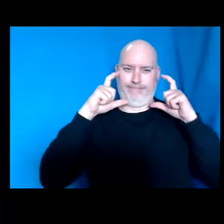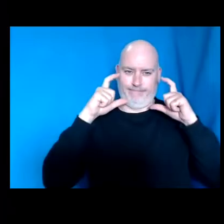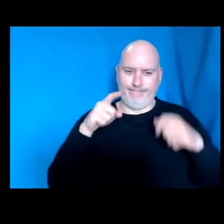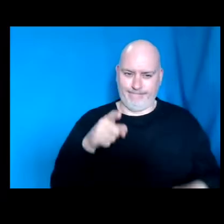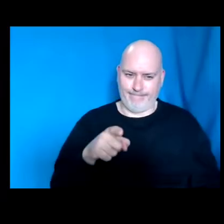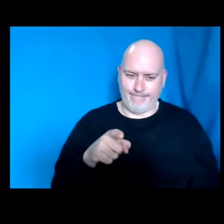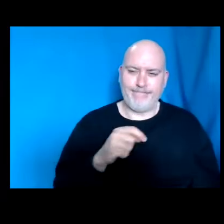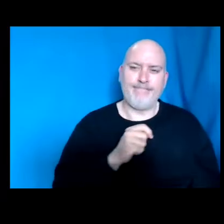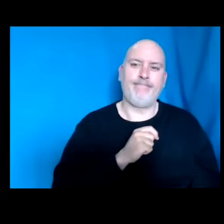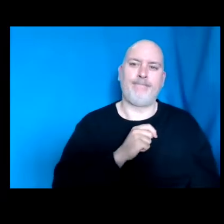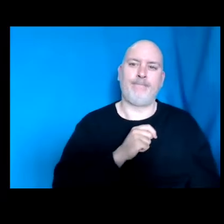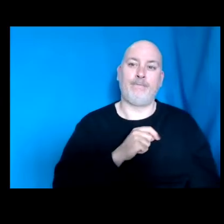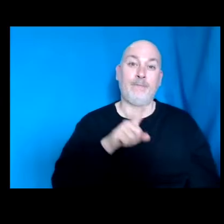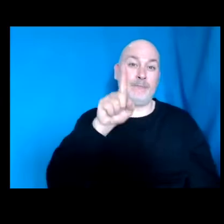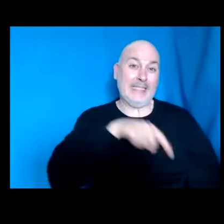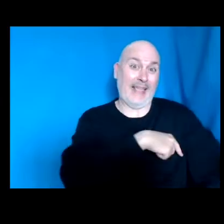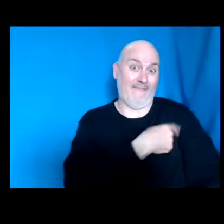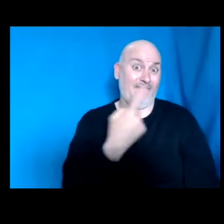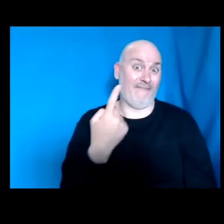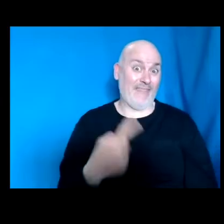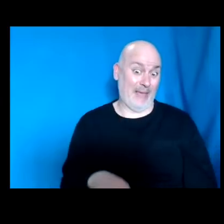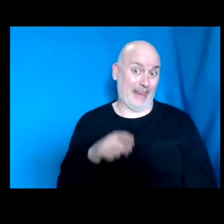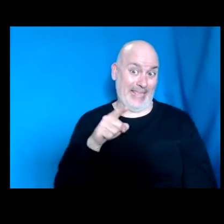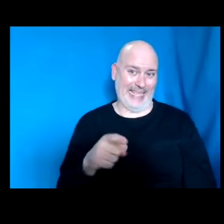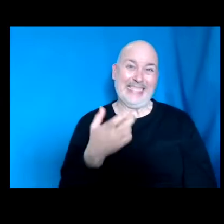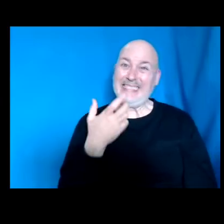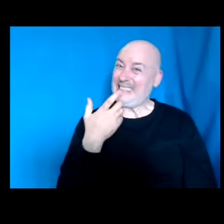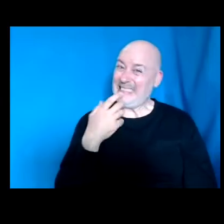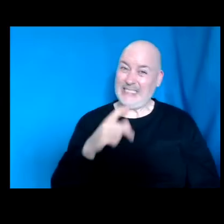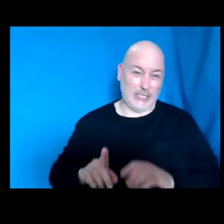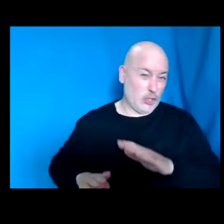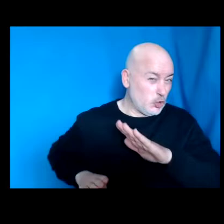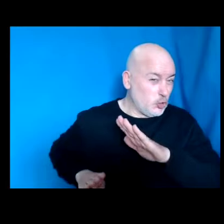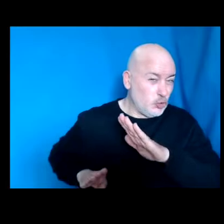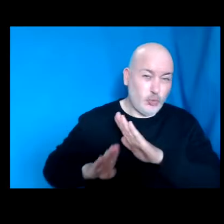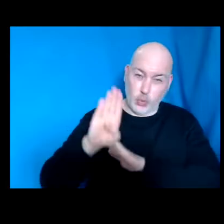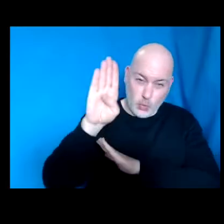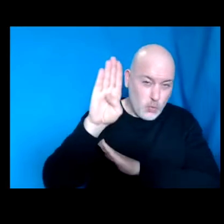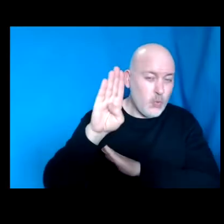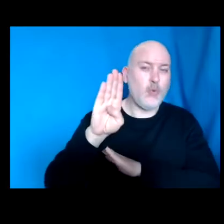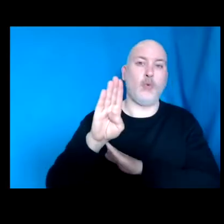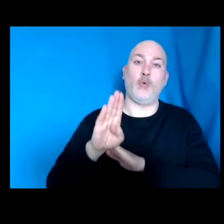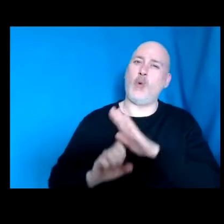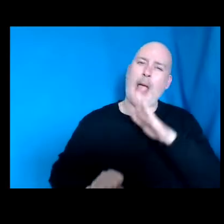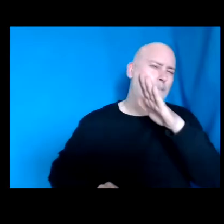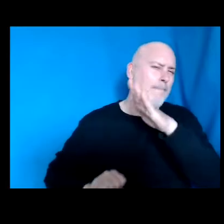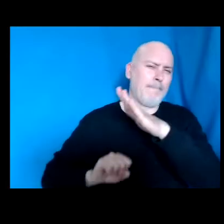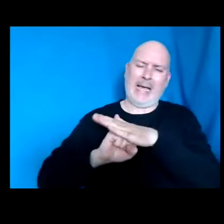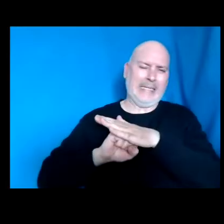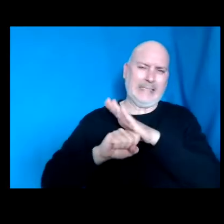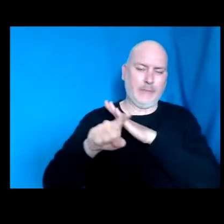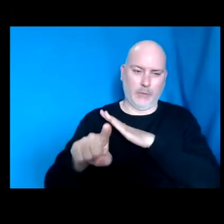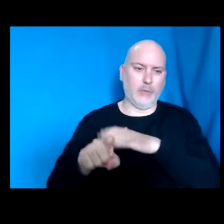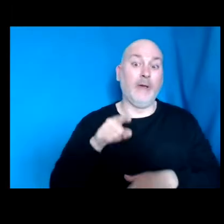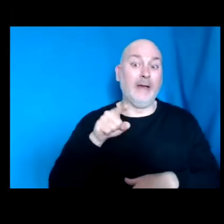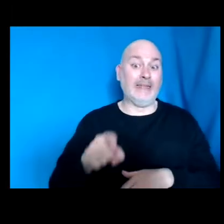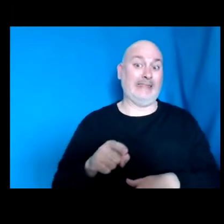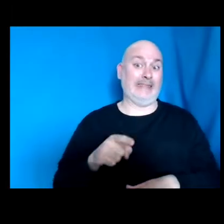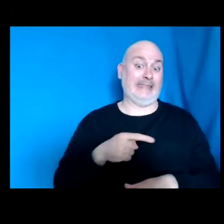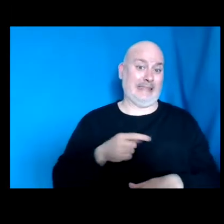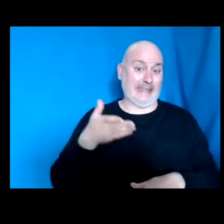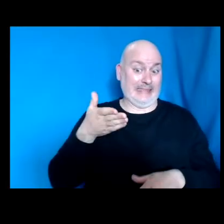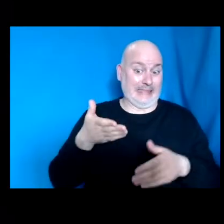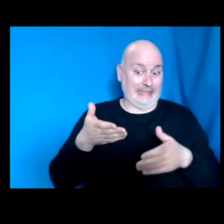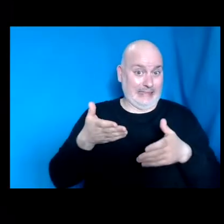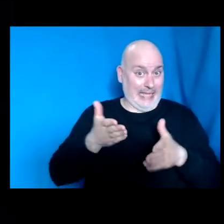Si la fiebre está en el pico de su vida o está en su pico más alto, el niño va a tener unos